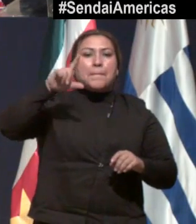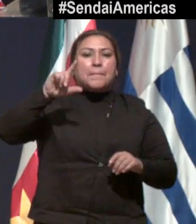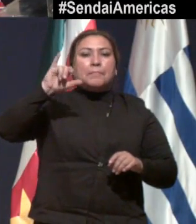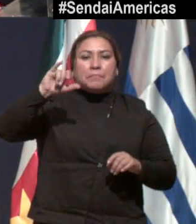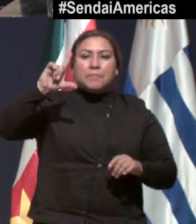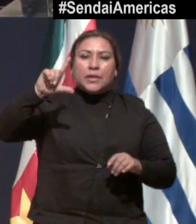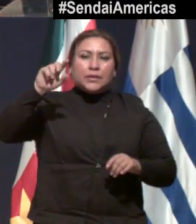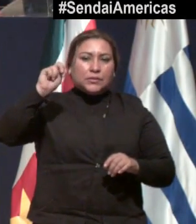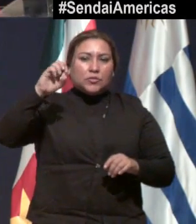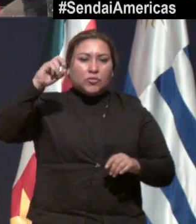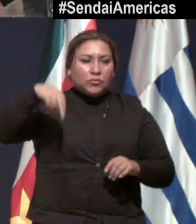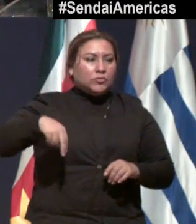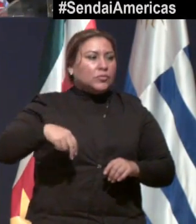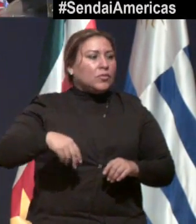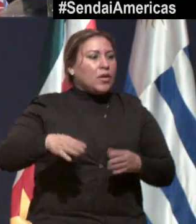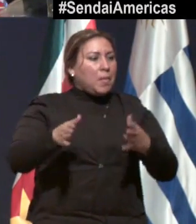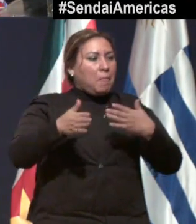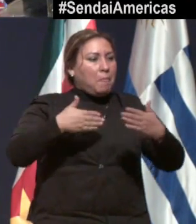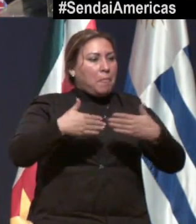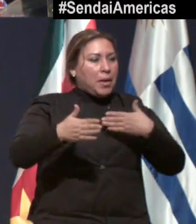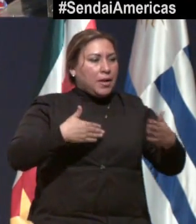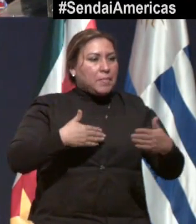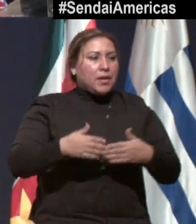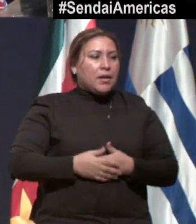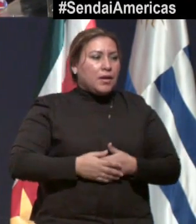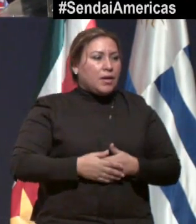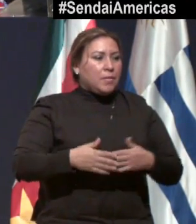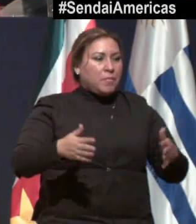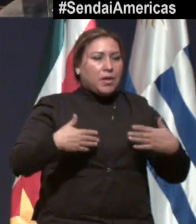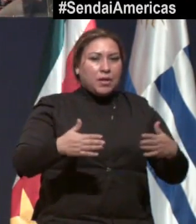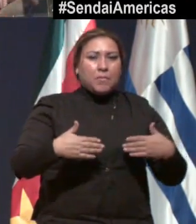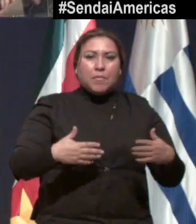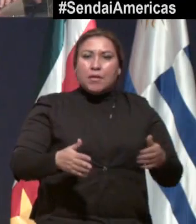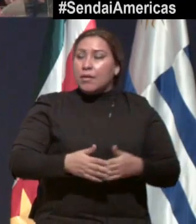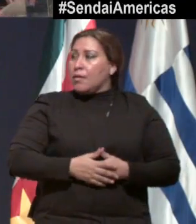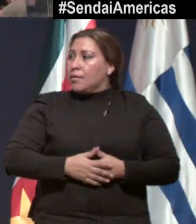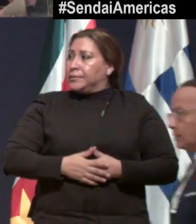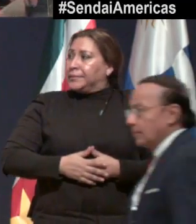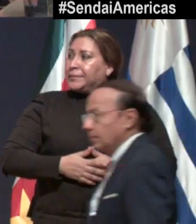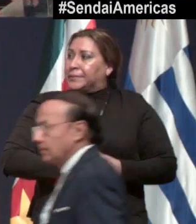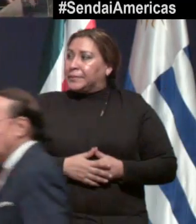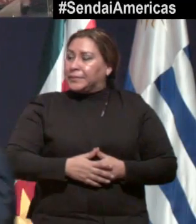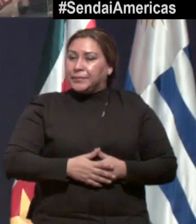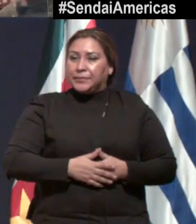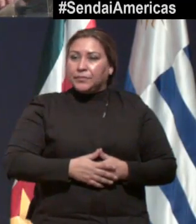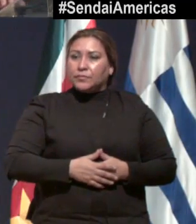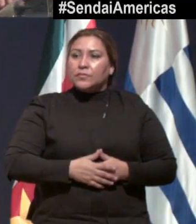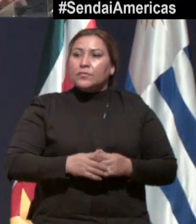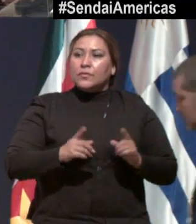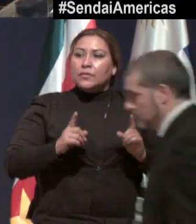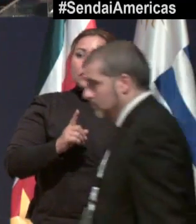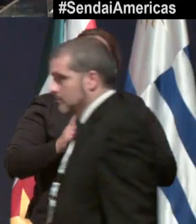de la República de Panamá, y el señor Fernando Traversa, del Sistema Nacional